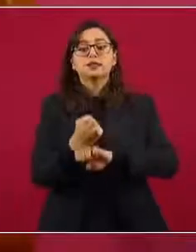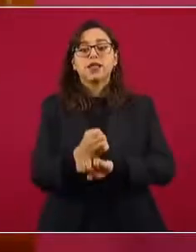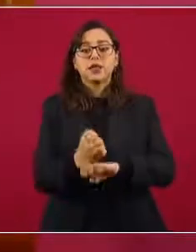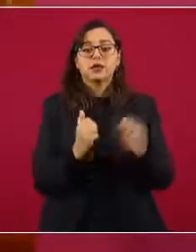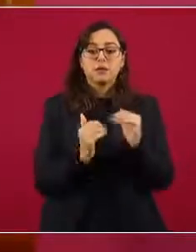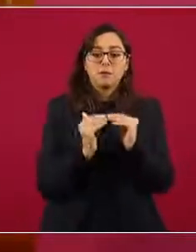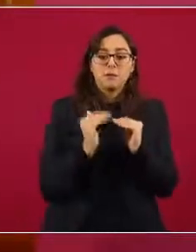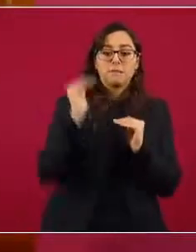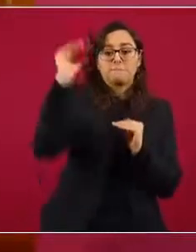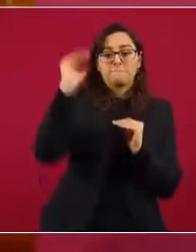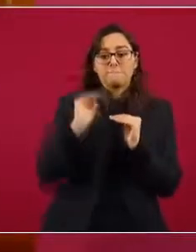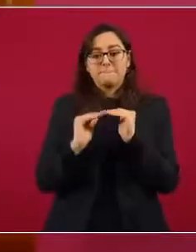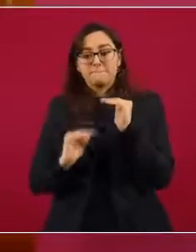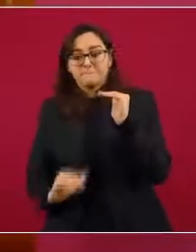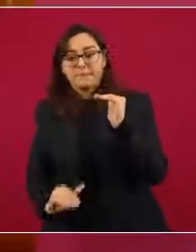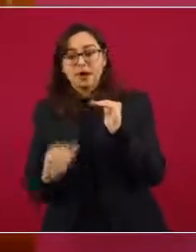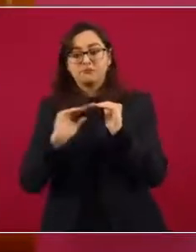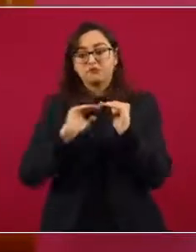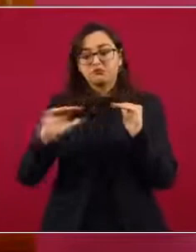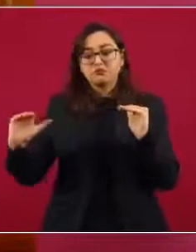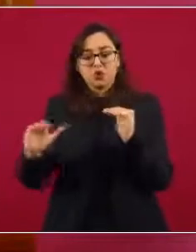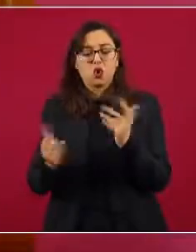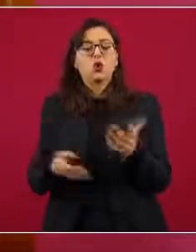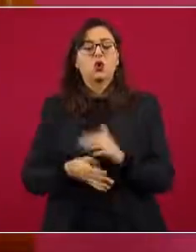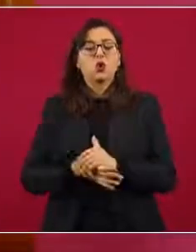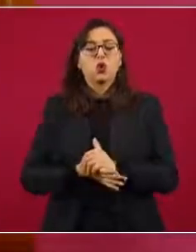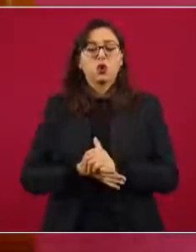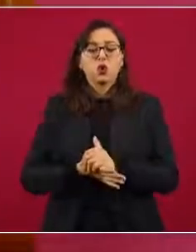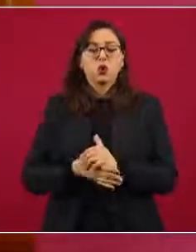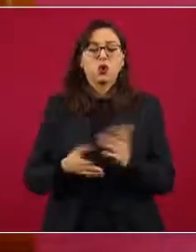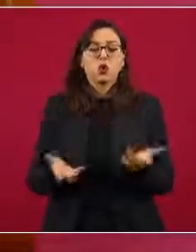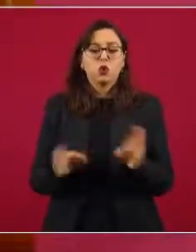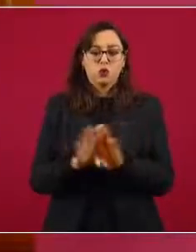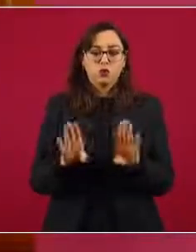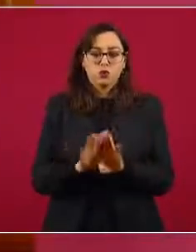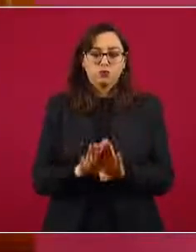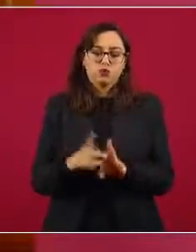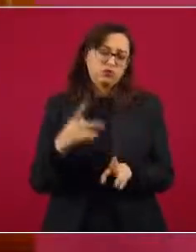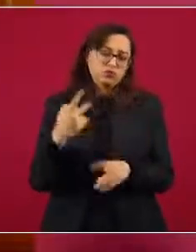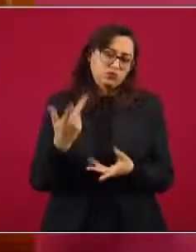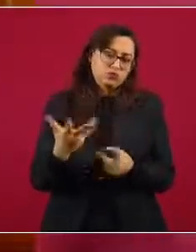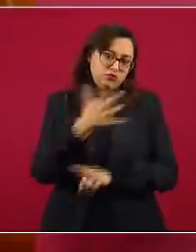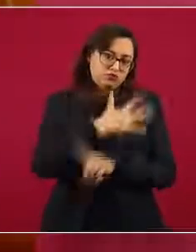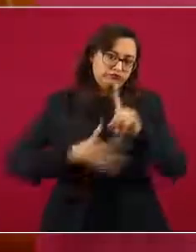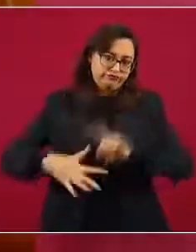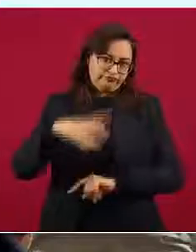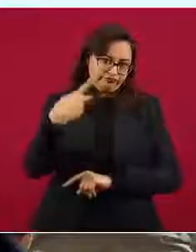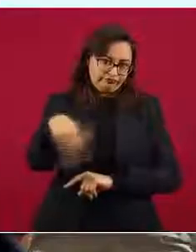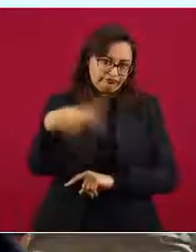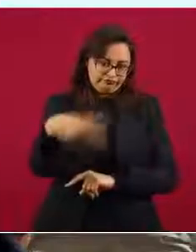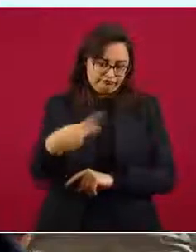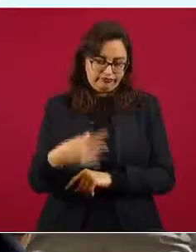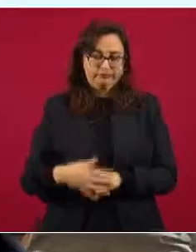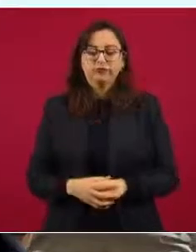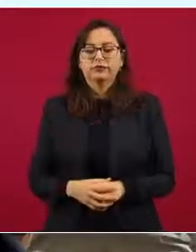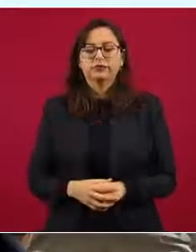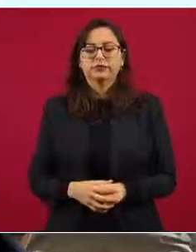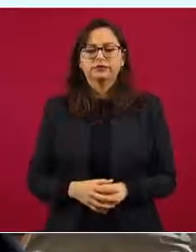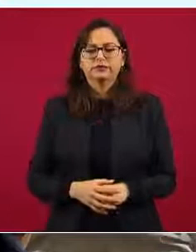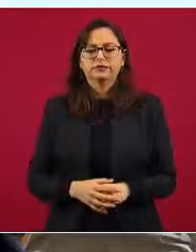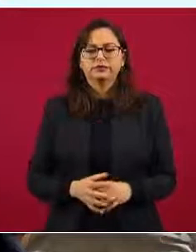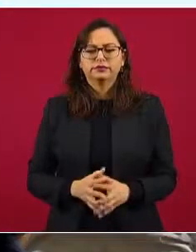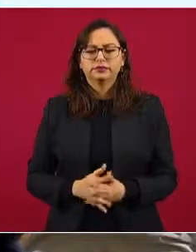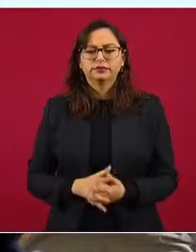si va disminuyendo o está estable en el sitio donde vive. Aquí vemos en este mapa general la